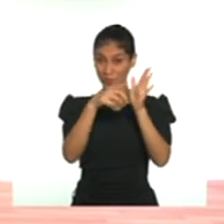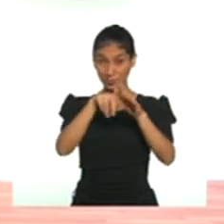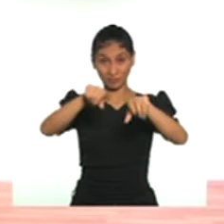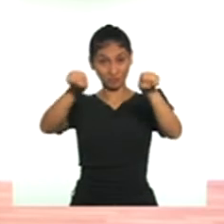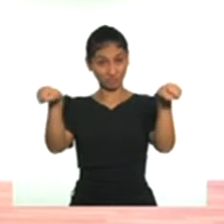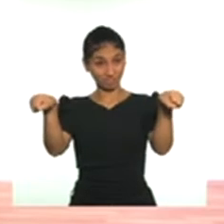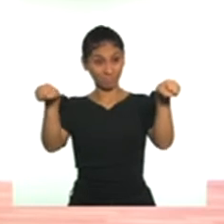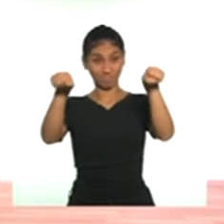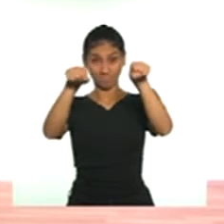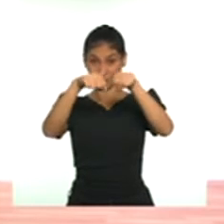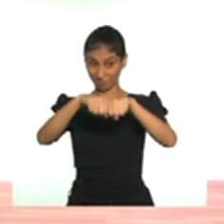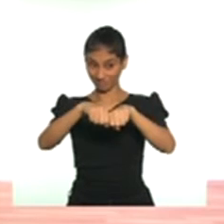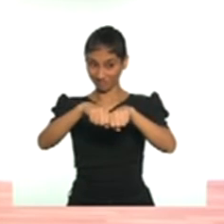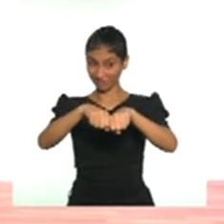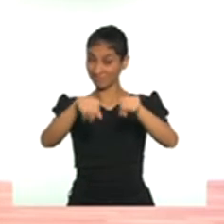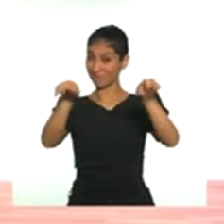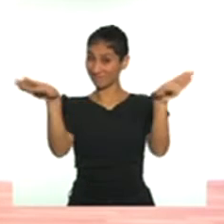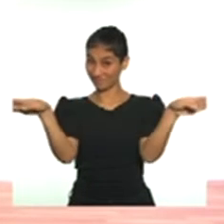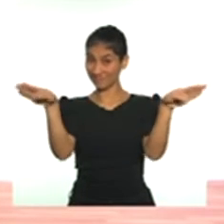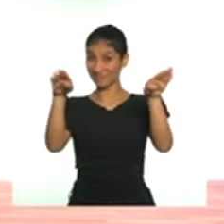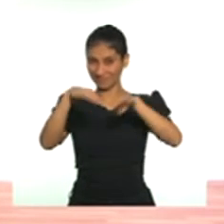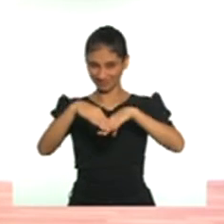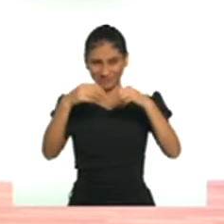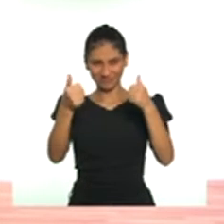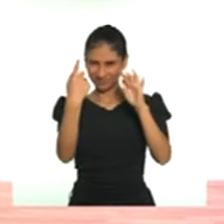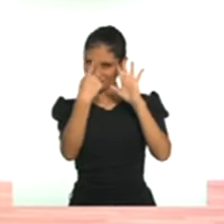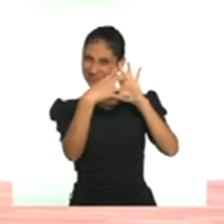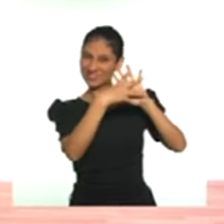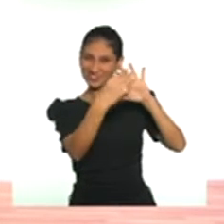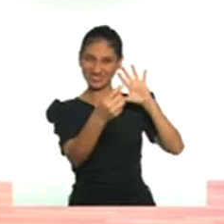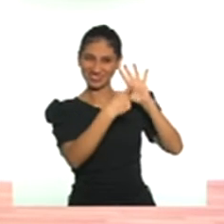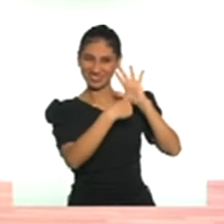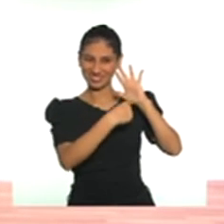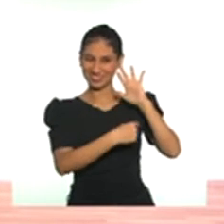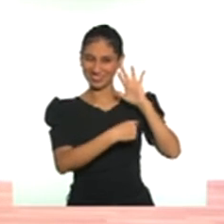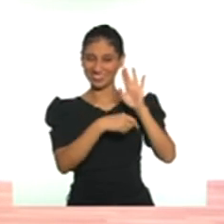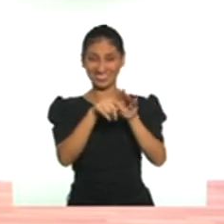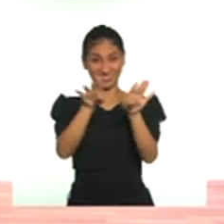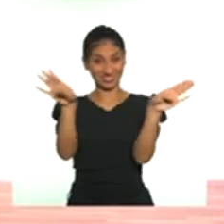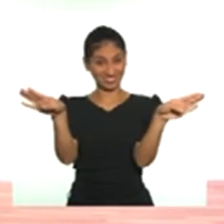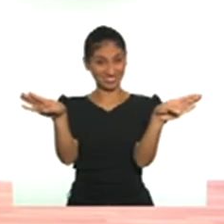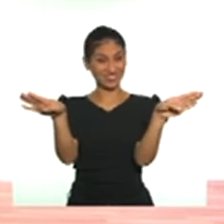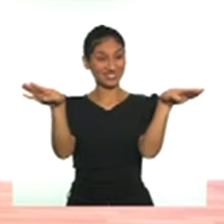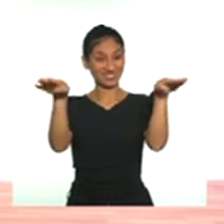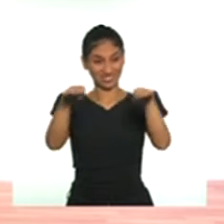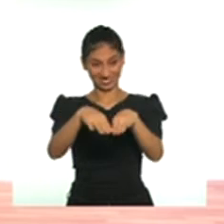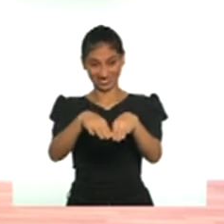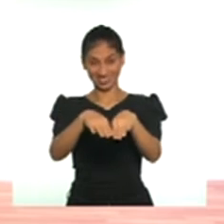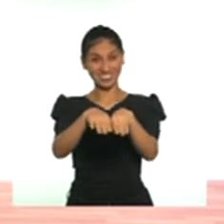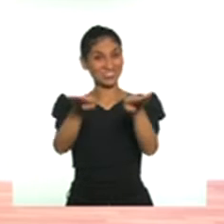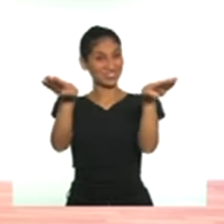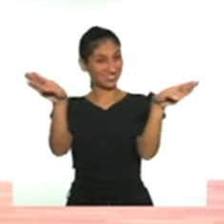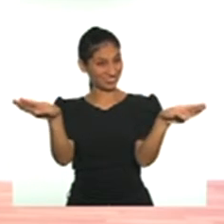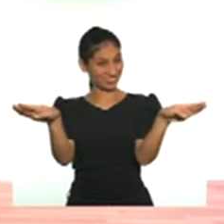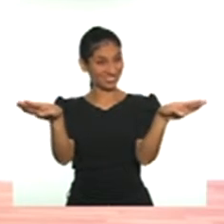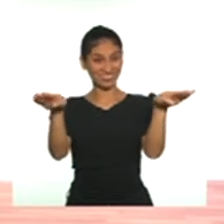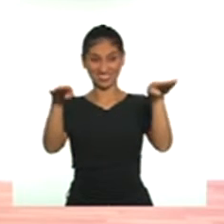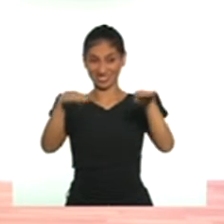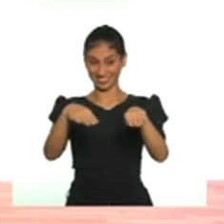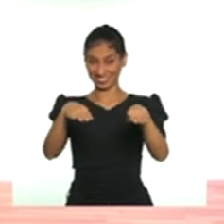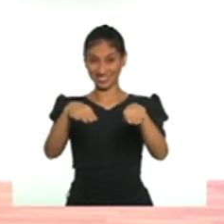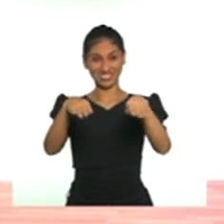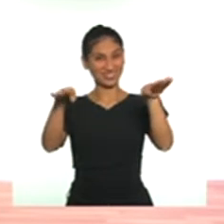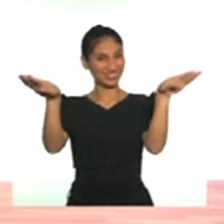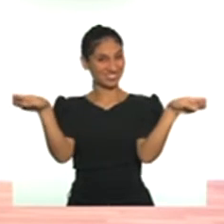puntas, cerramos puntas, abrimos puntas, cerramos puntas. Mira, uno, dos. Uno, dos,